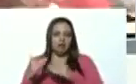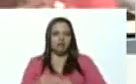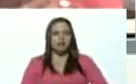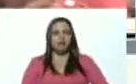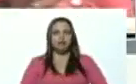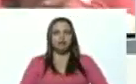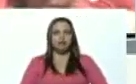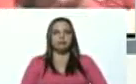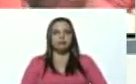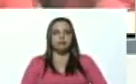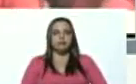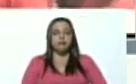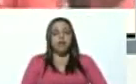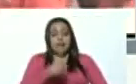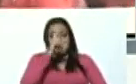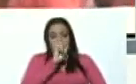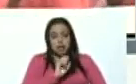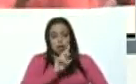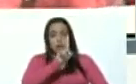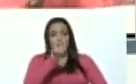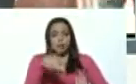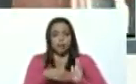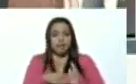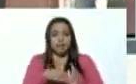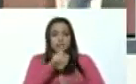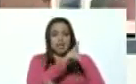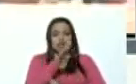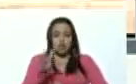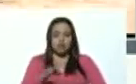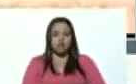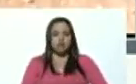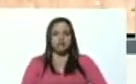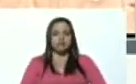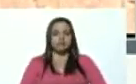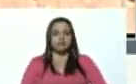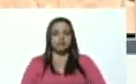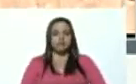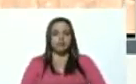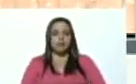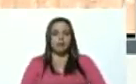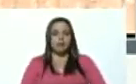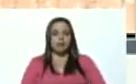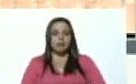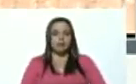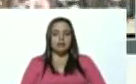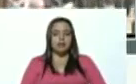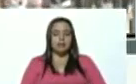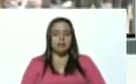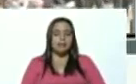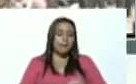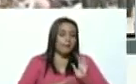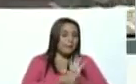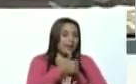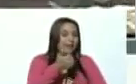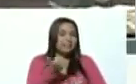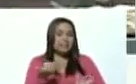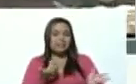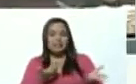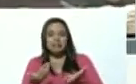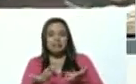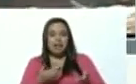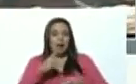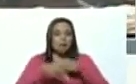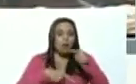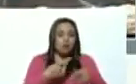En el año 2014, ahí la cosa, bueno, era más la bulla que la cabulla. Era más el